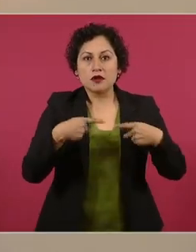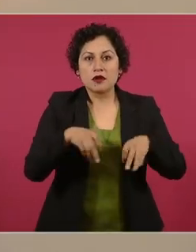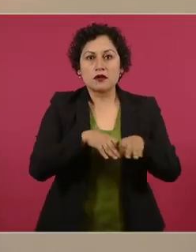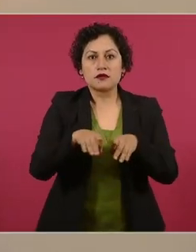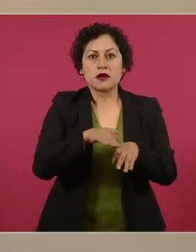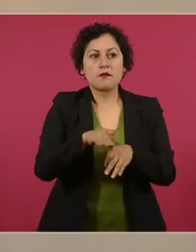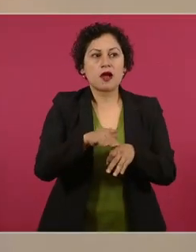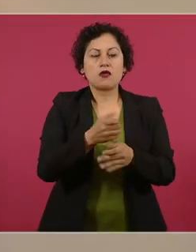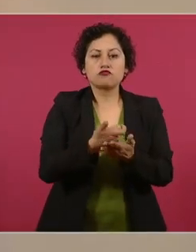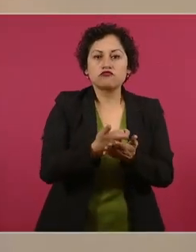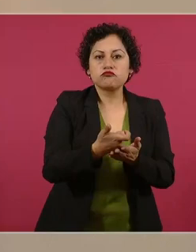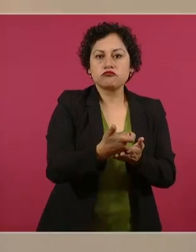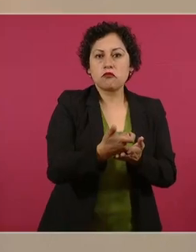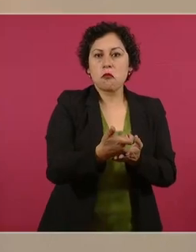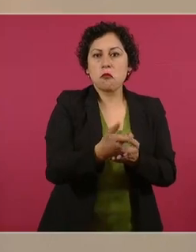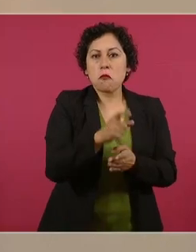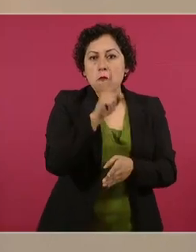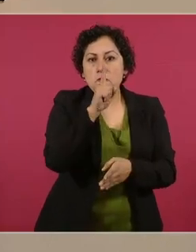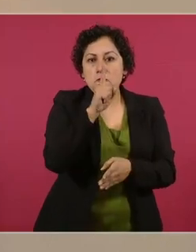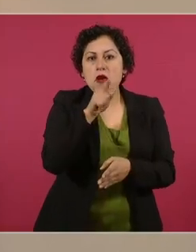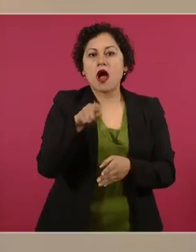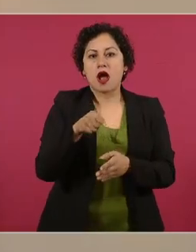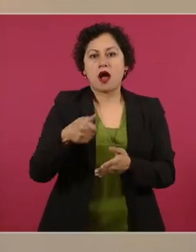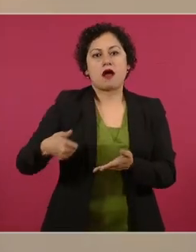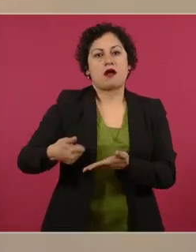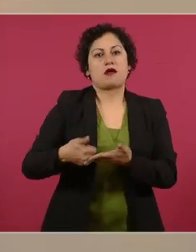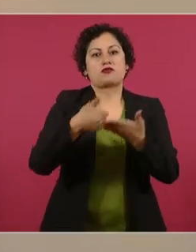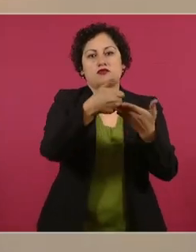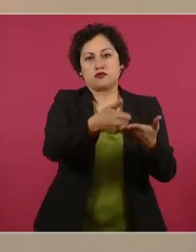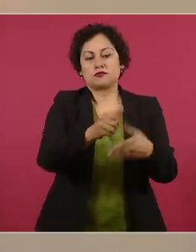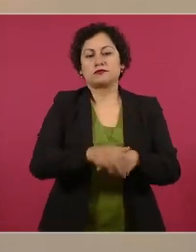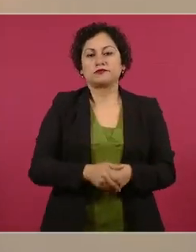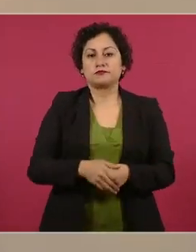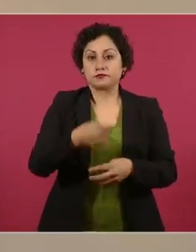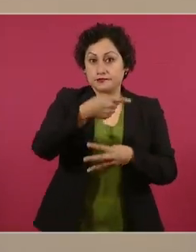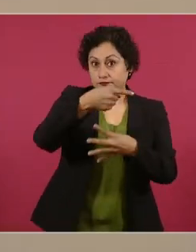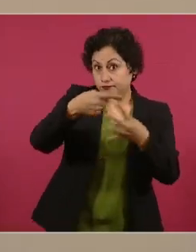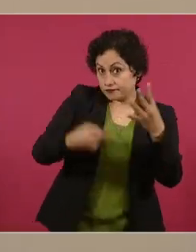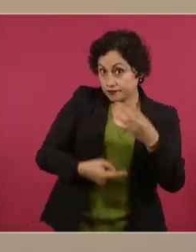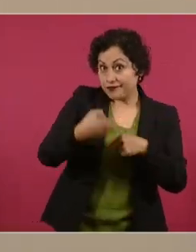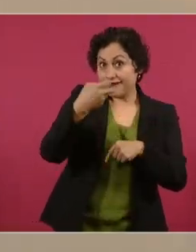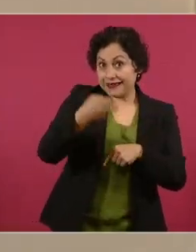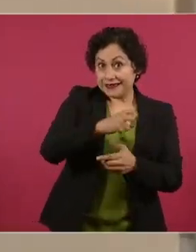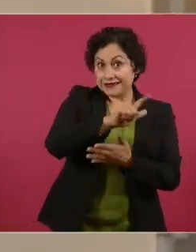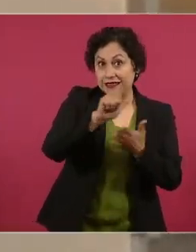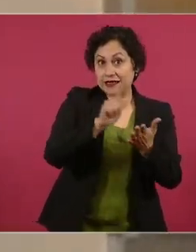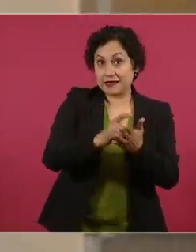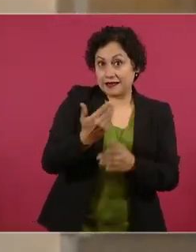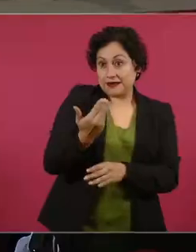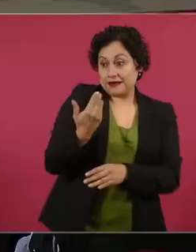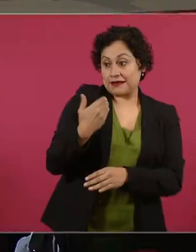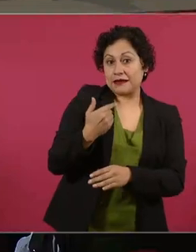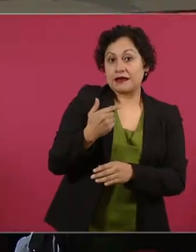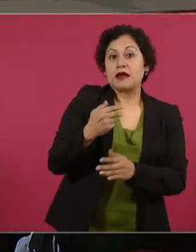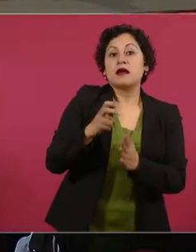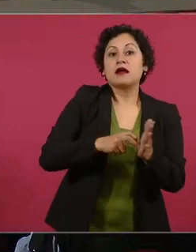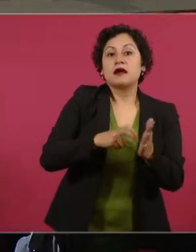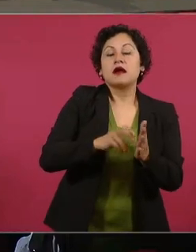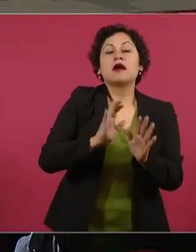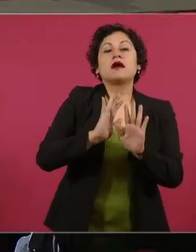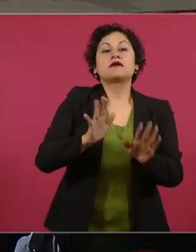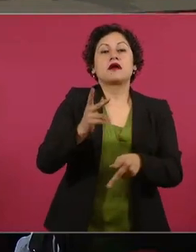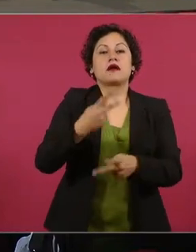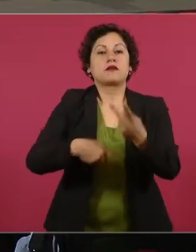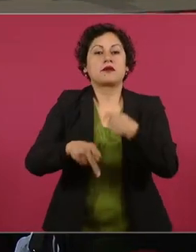2020. Entonces, ya estos cambios tuvieron efectos importantes. Por ejemplo, y nada más para darles